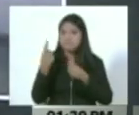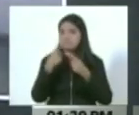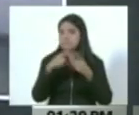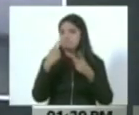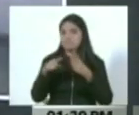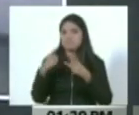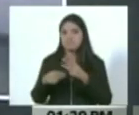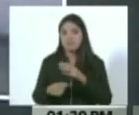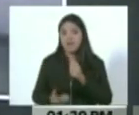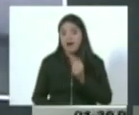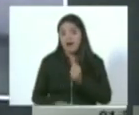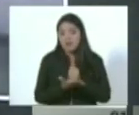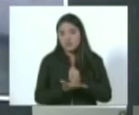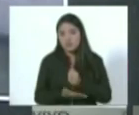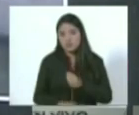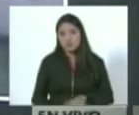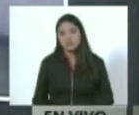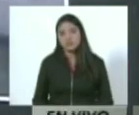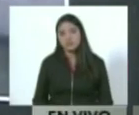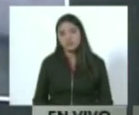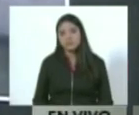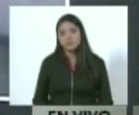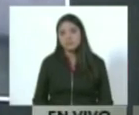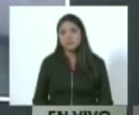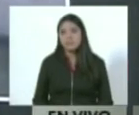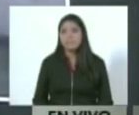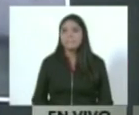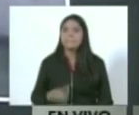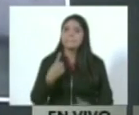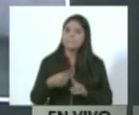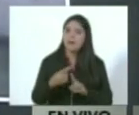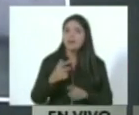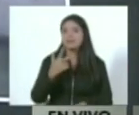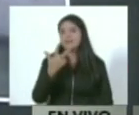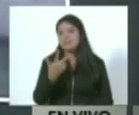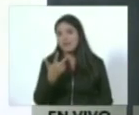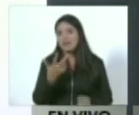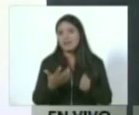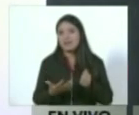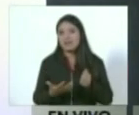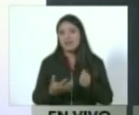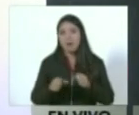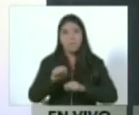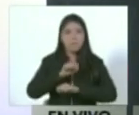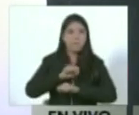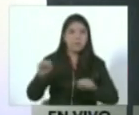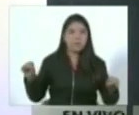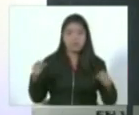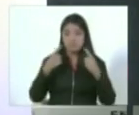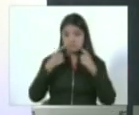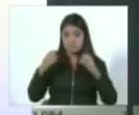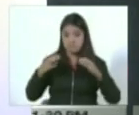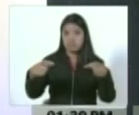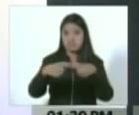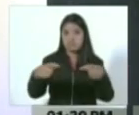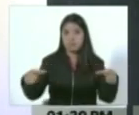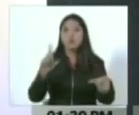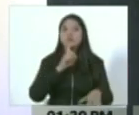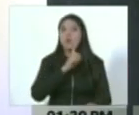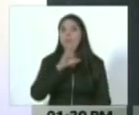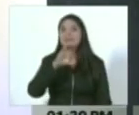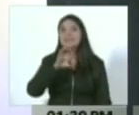de cartuchos y tres barras de alto explosivo plástico de